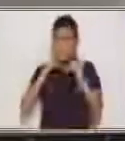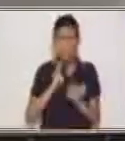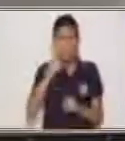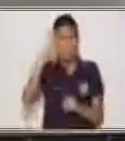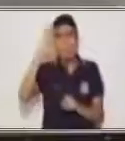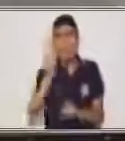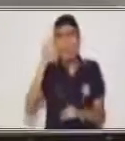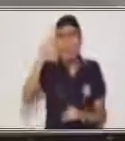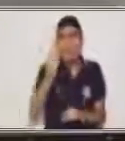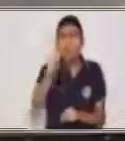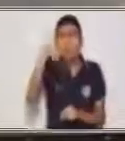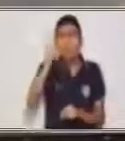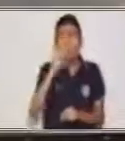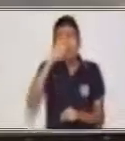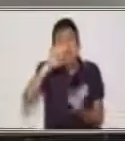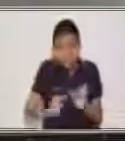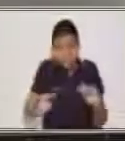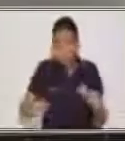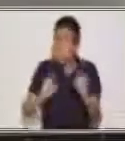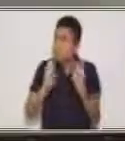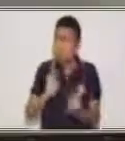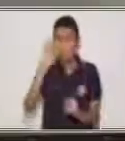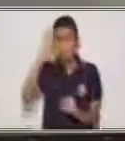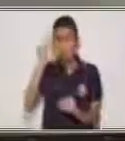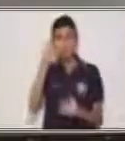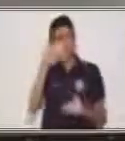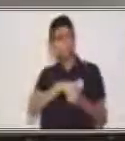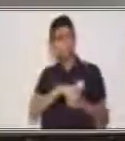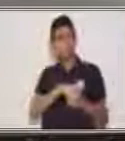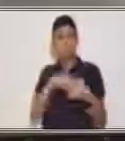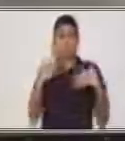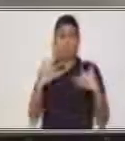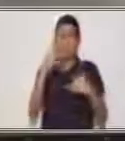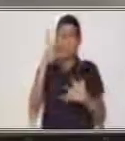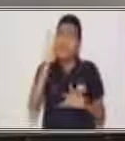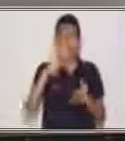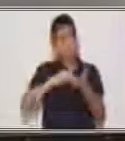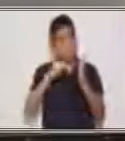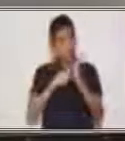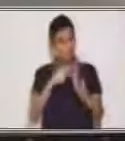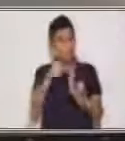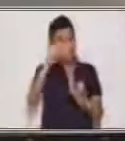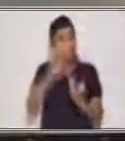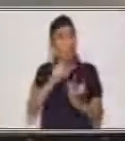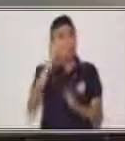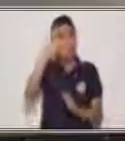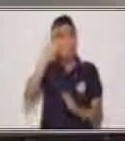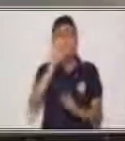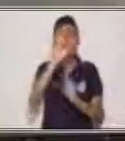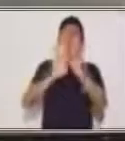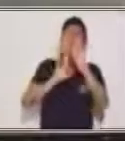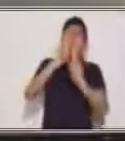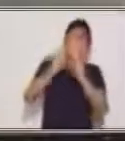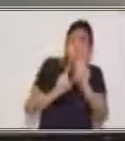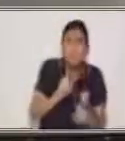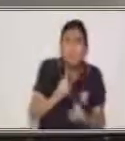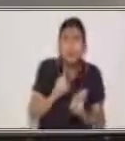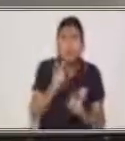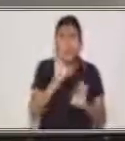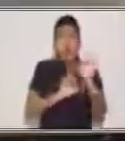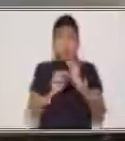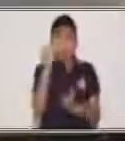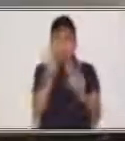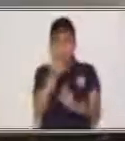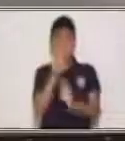te haces. Es una posible explicación del por qué suceden las cosas. Tal vez alguna vez te respondieron